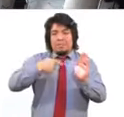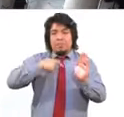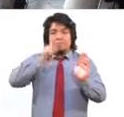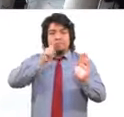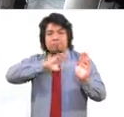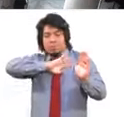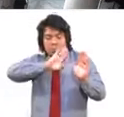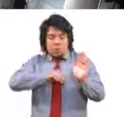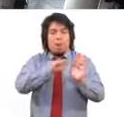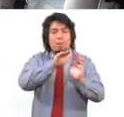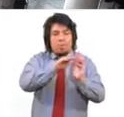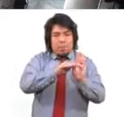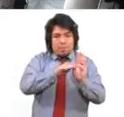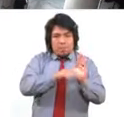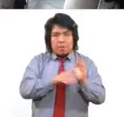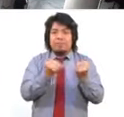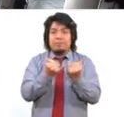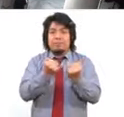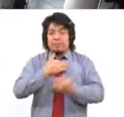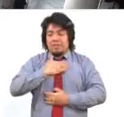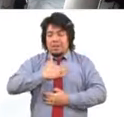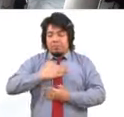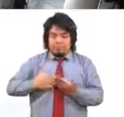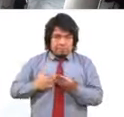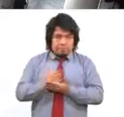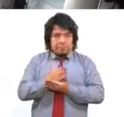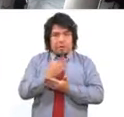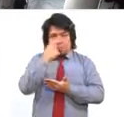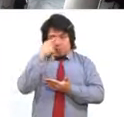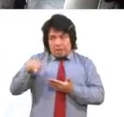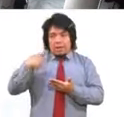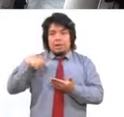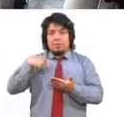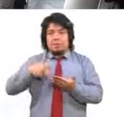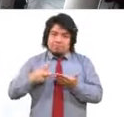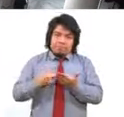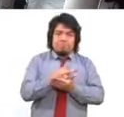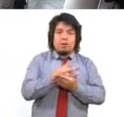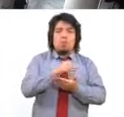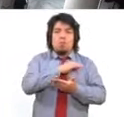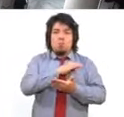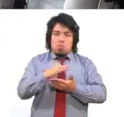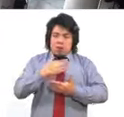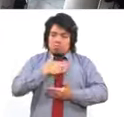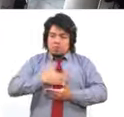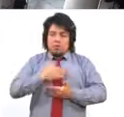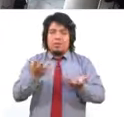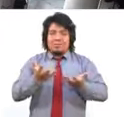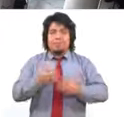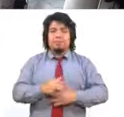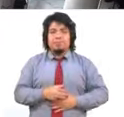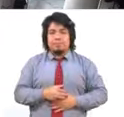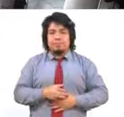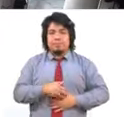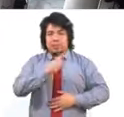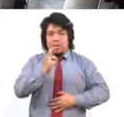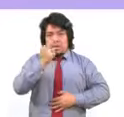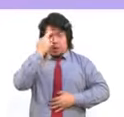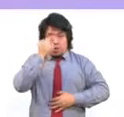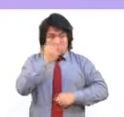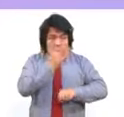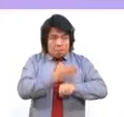feminicidio y mayor acceso a la justicia para las víctimas de este atroz delito. Cero impunidad y